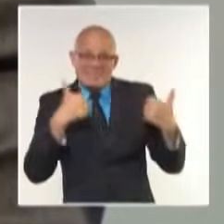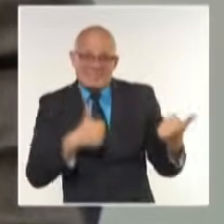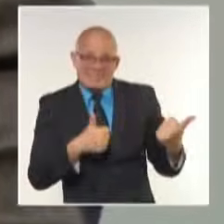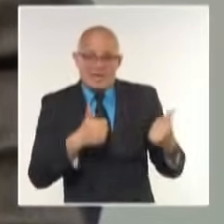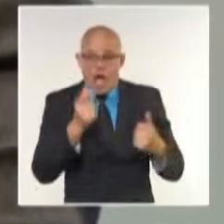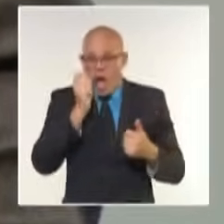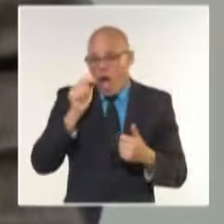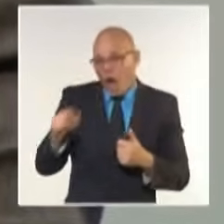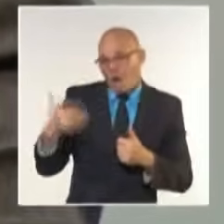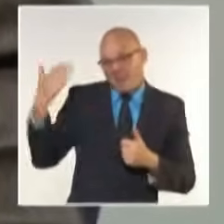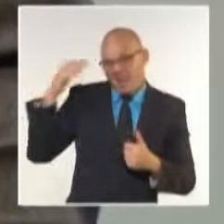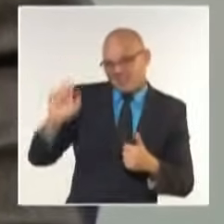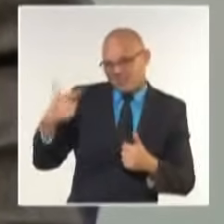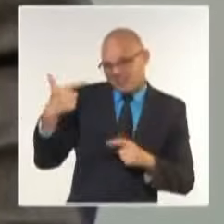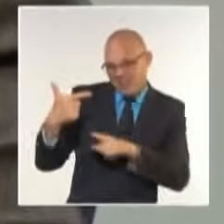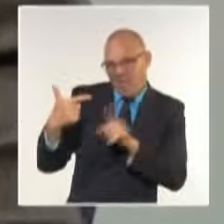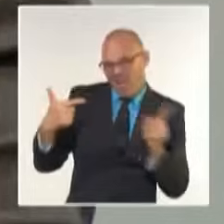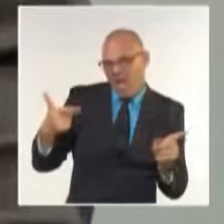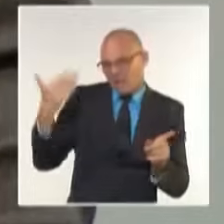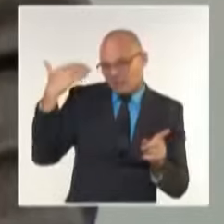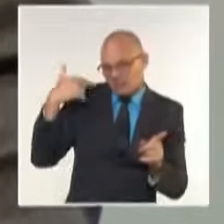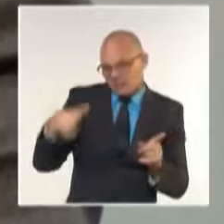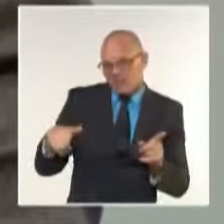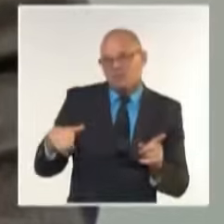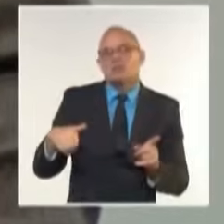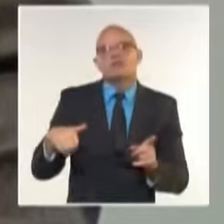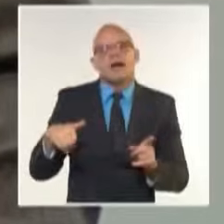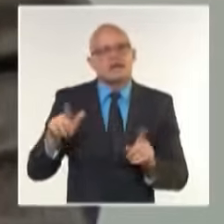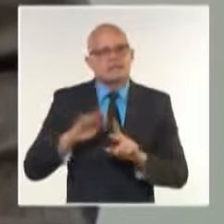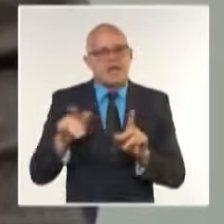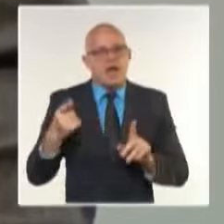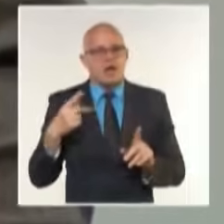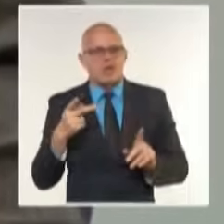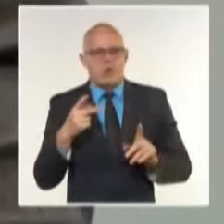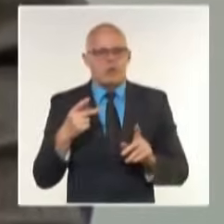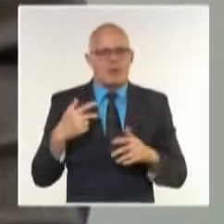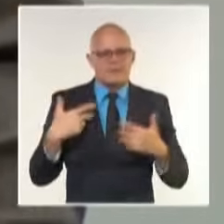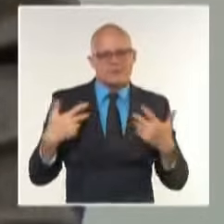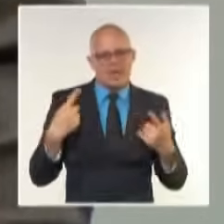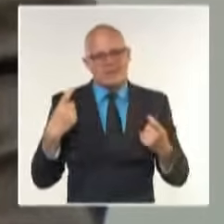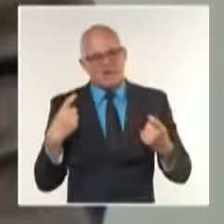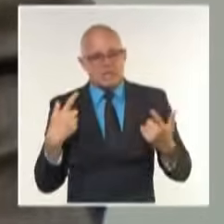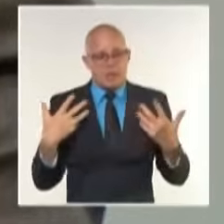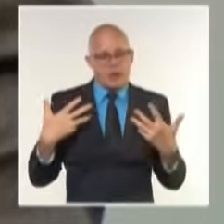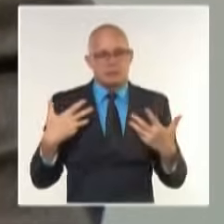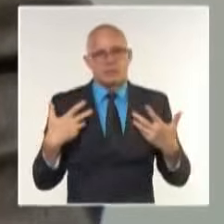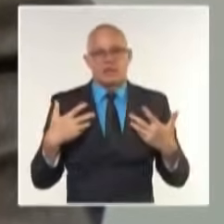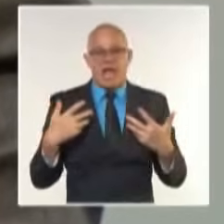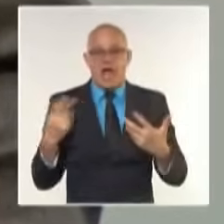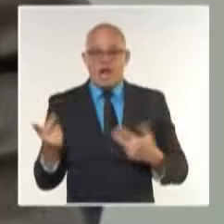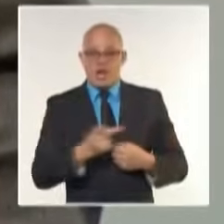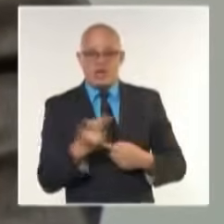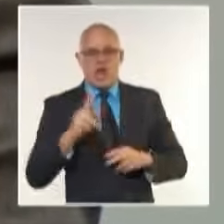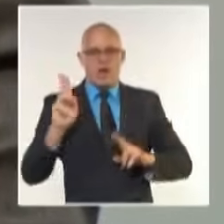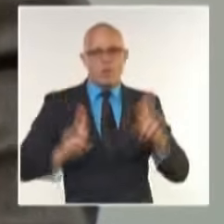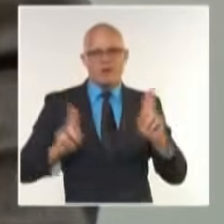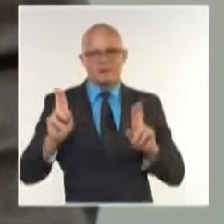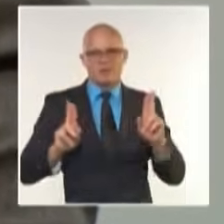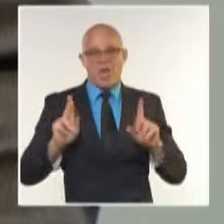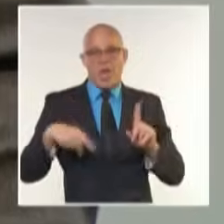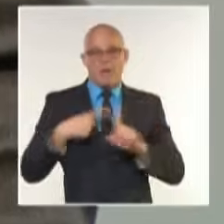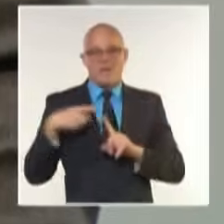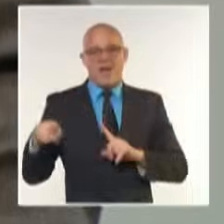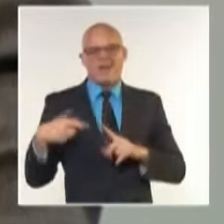había sido director el adjunto, antiguo director adjunto, el director de la UEB y la directora económica de la empresa. ¿Qué hicieron? Se pusieron de acuerdo